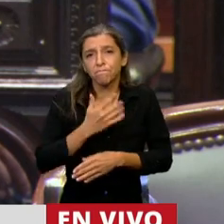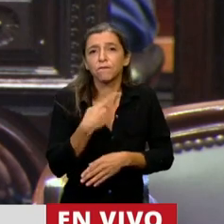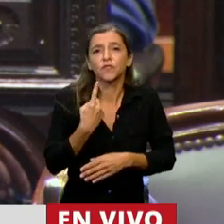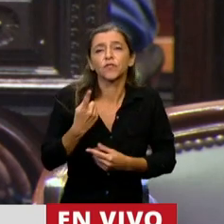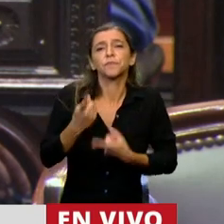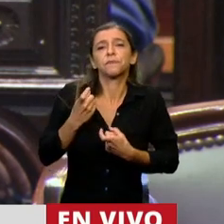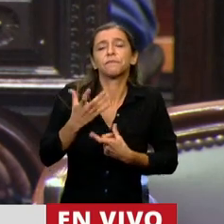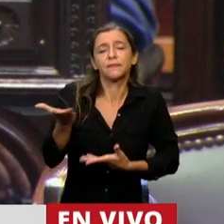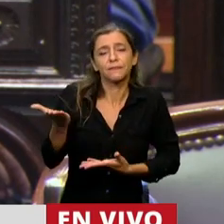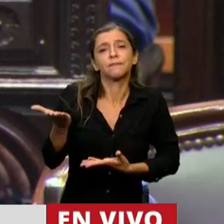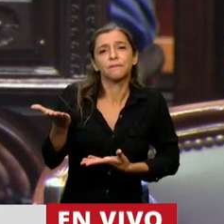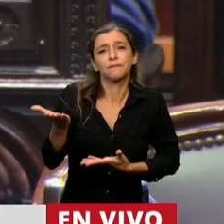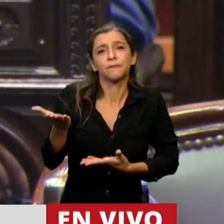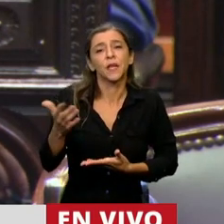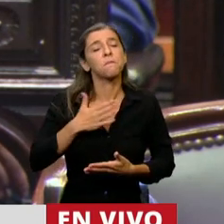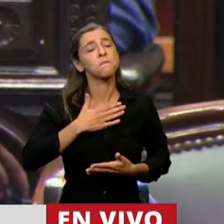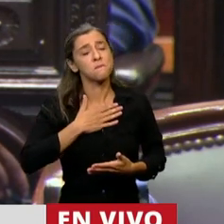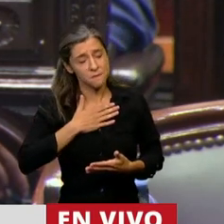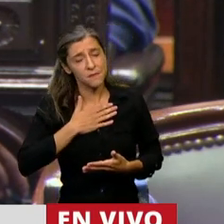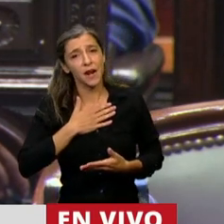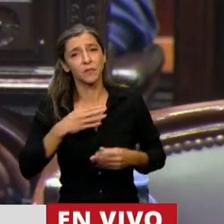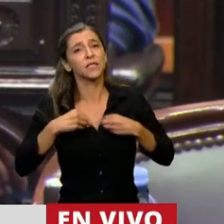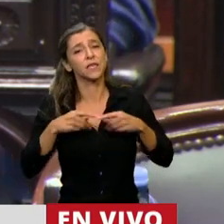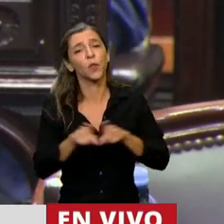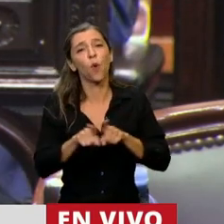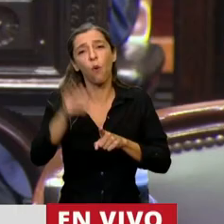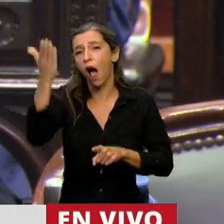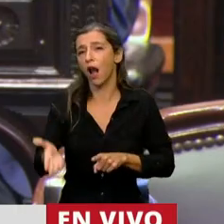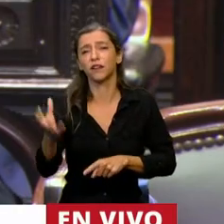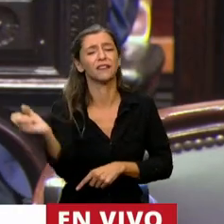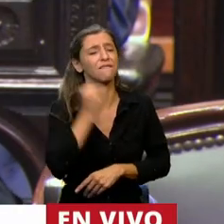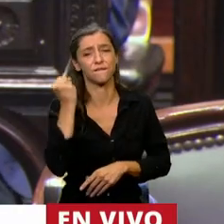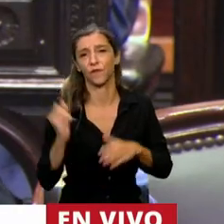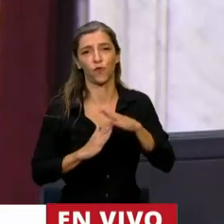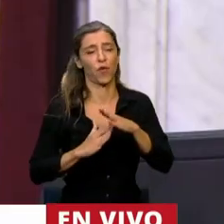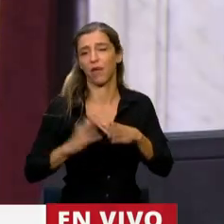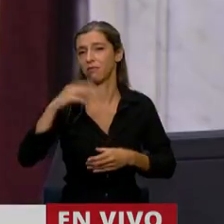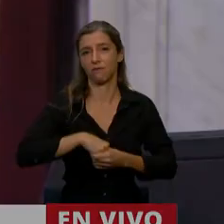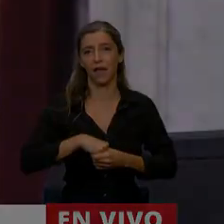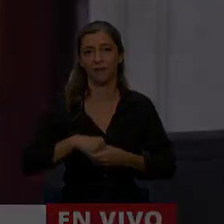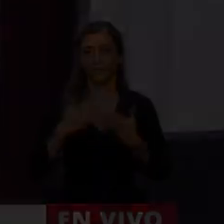se fue un político indispensable. Gracias, presidente. Gracias, diputado Negri.